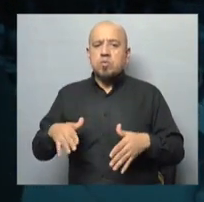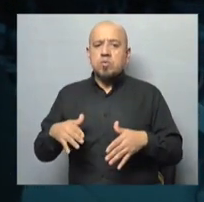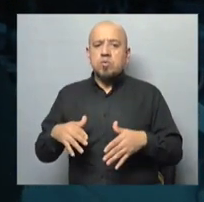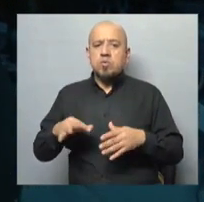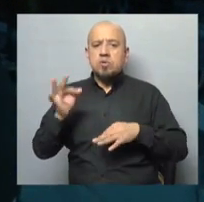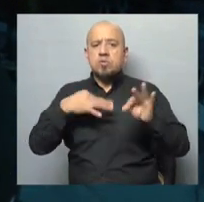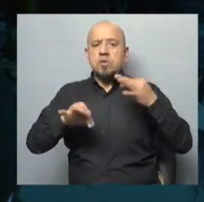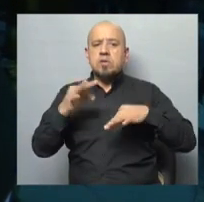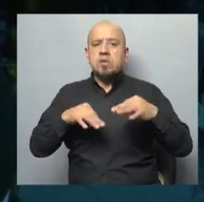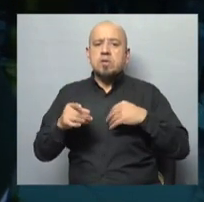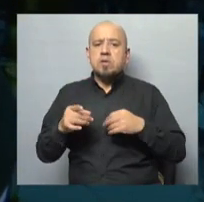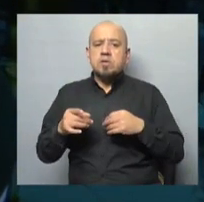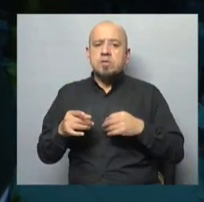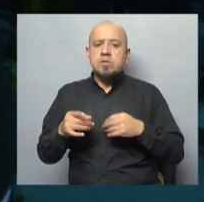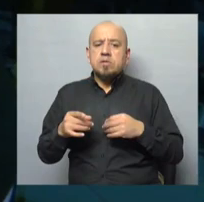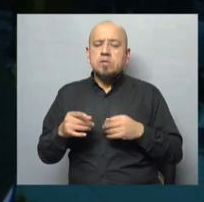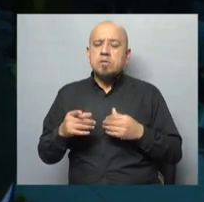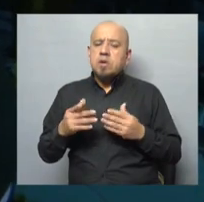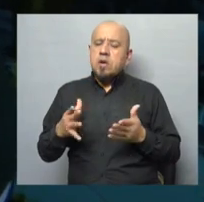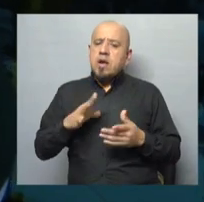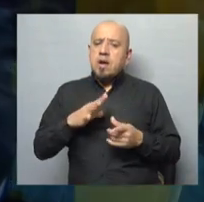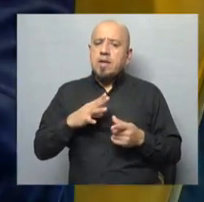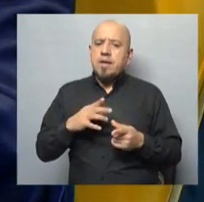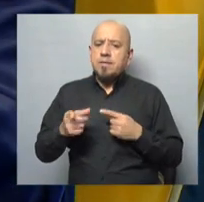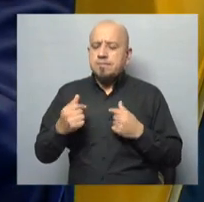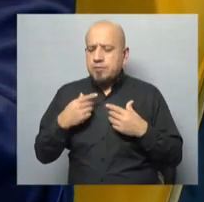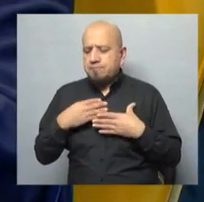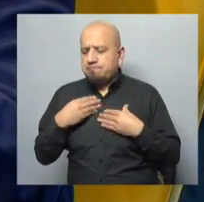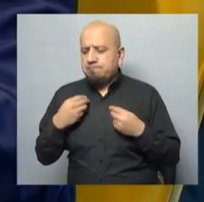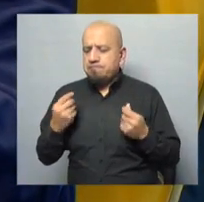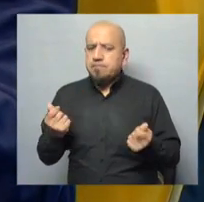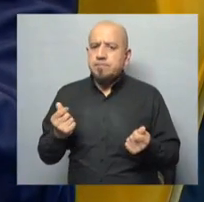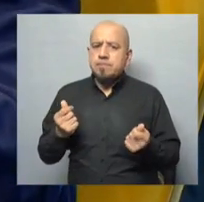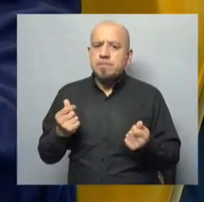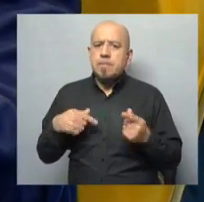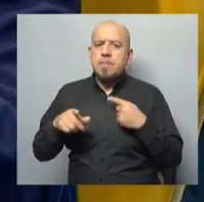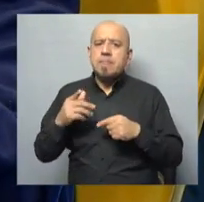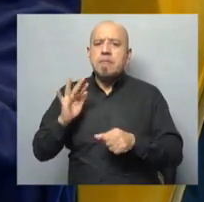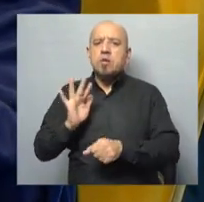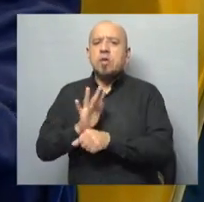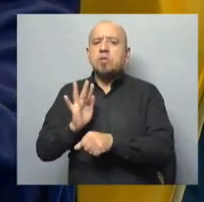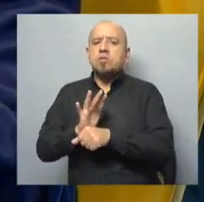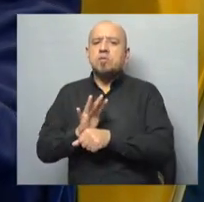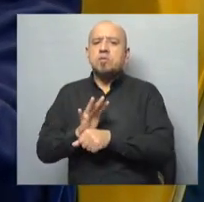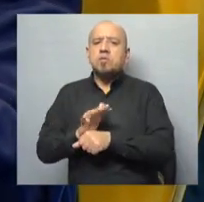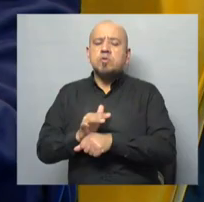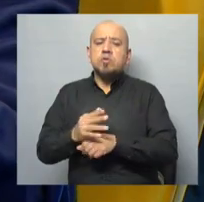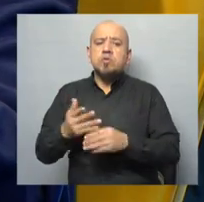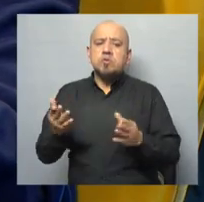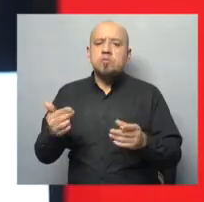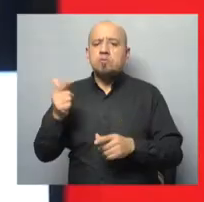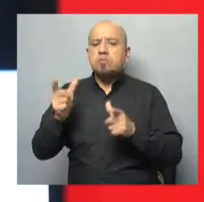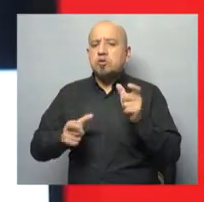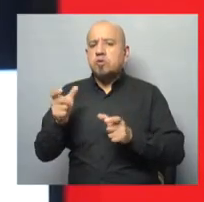teatro y yo tuve la sensación que los actores son gente